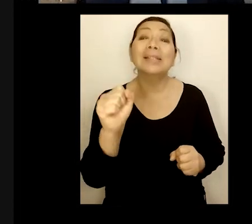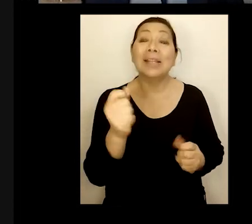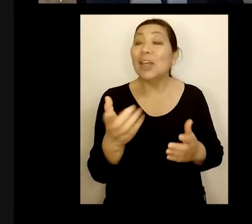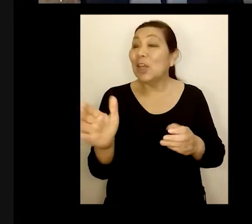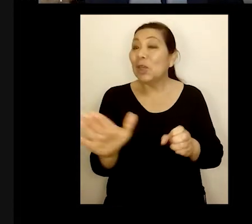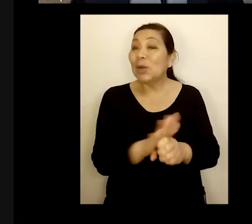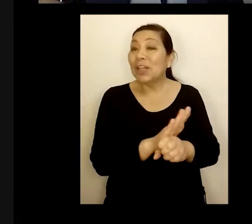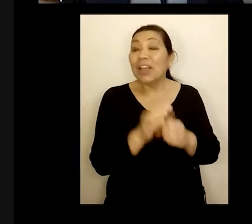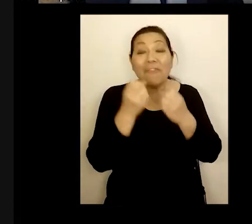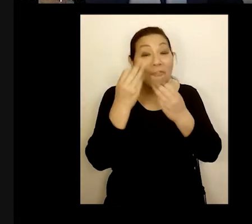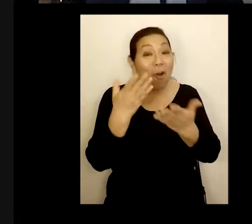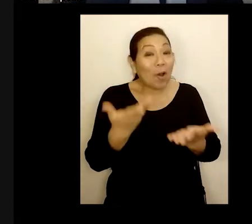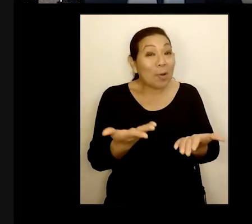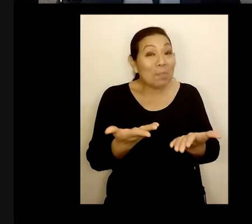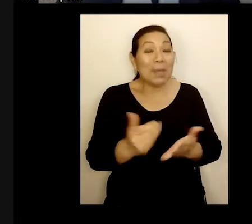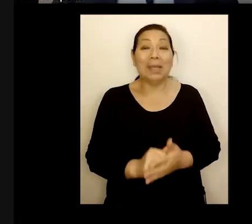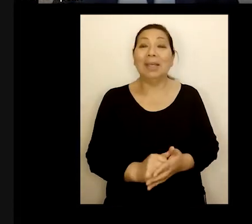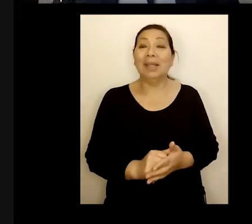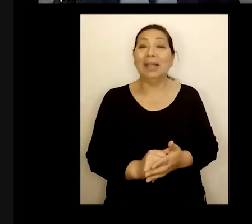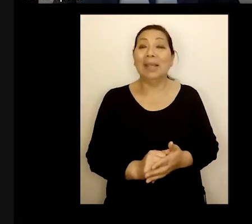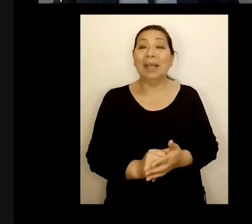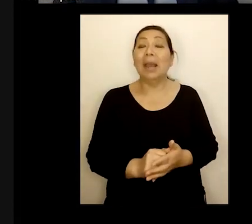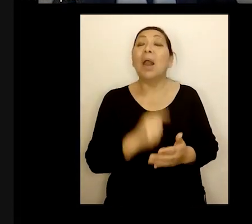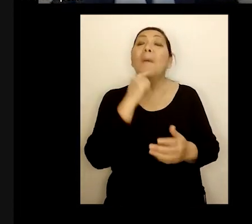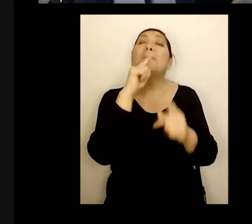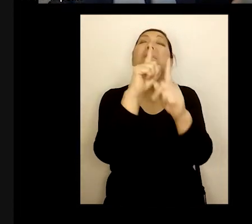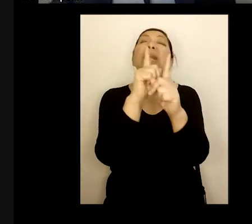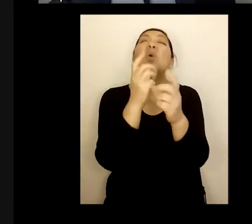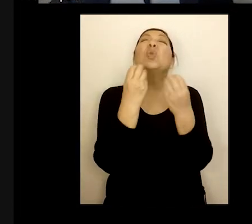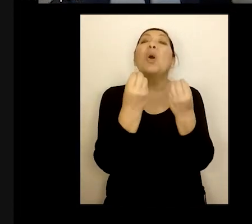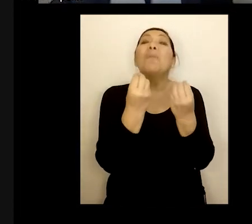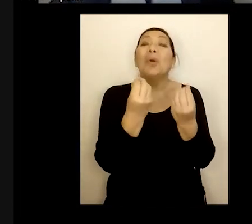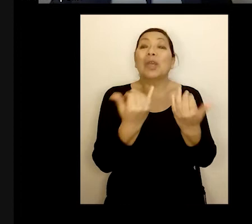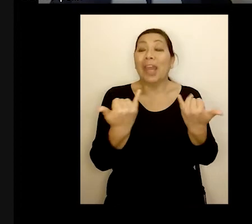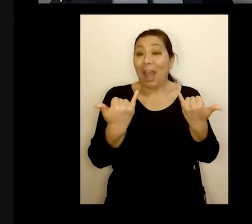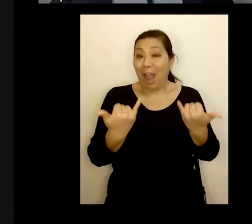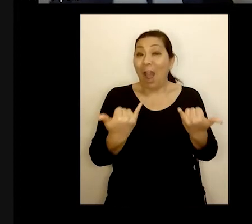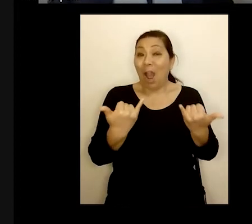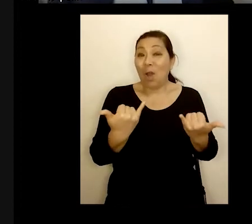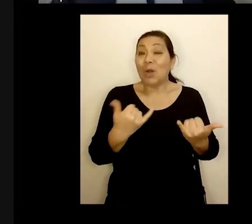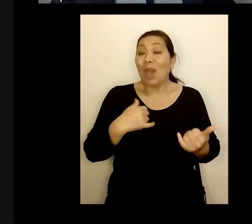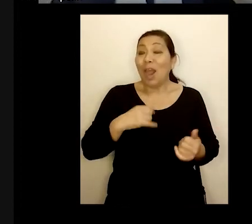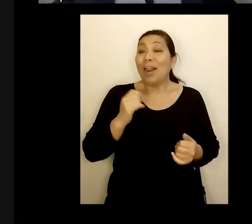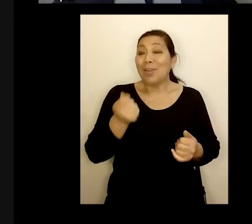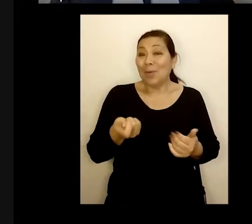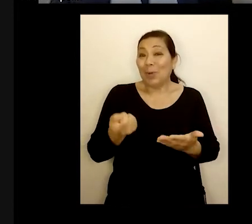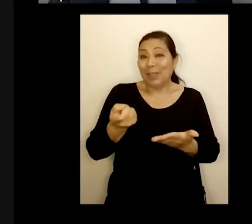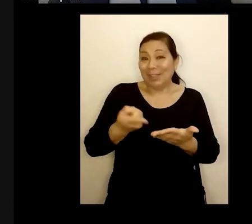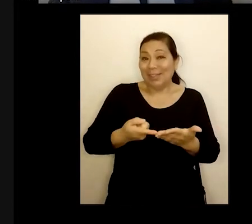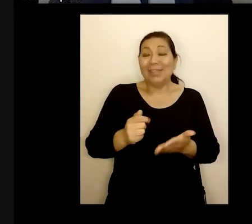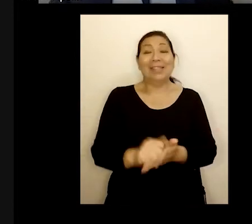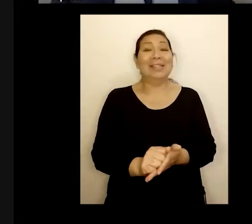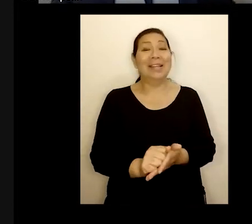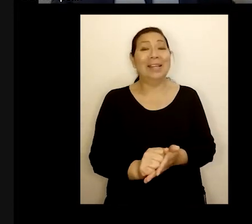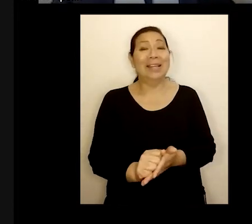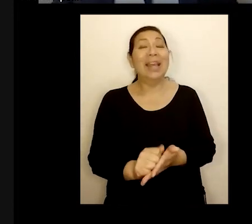era suficiente el informe de EY, la pregunta es, ¿por qué pretenden ahora que el juez incorpore una prueba